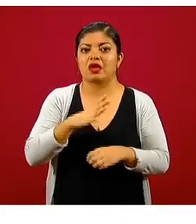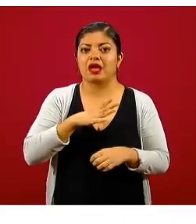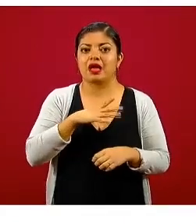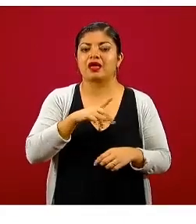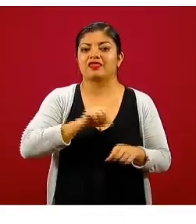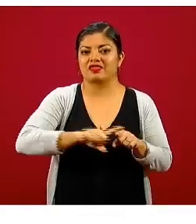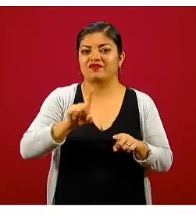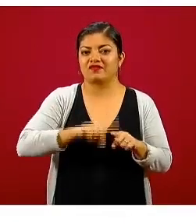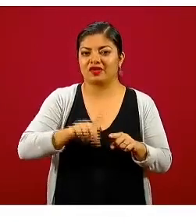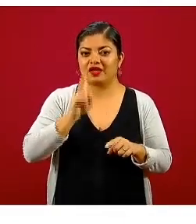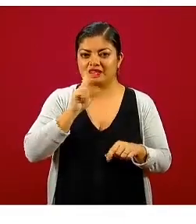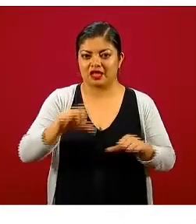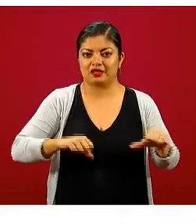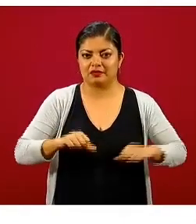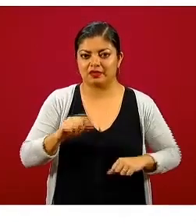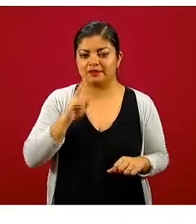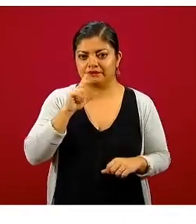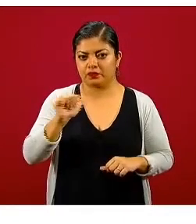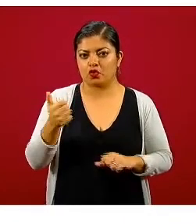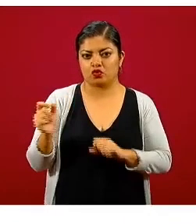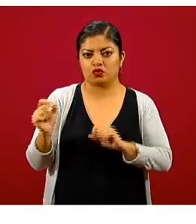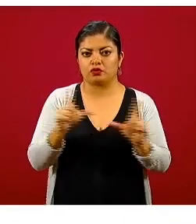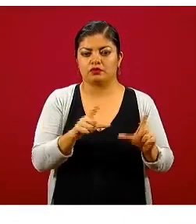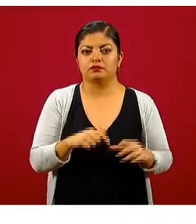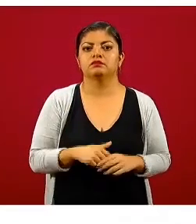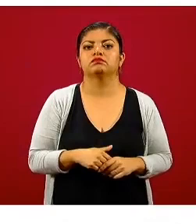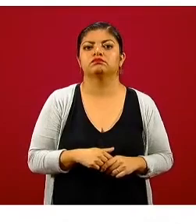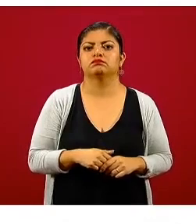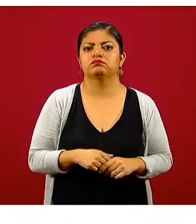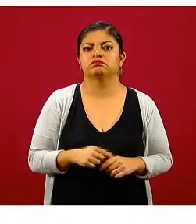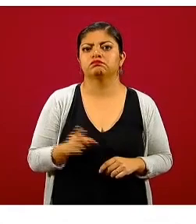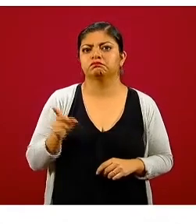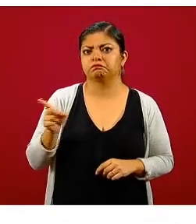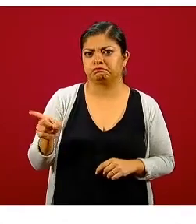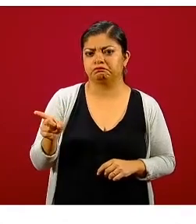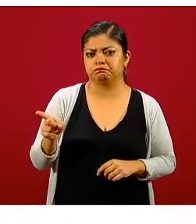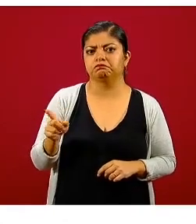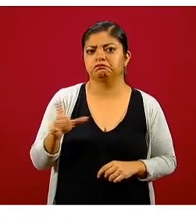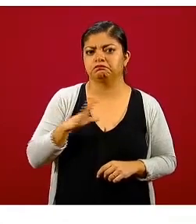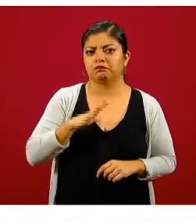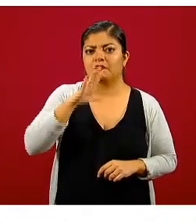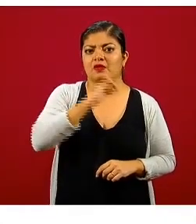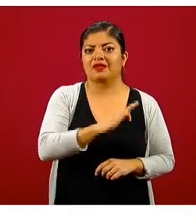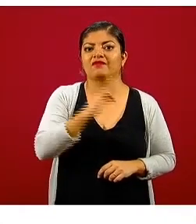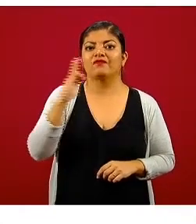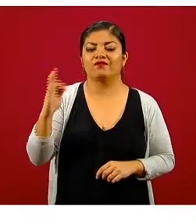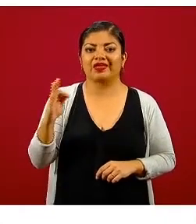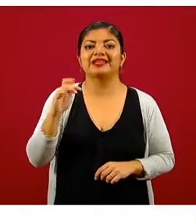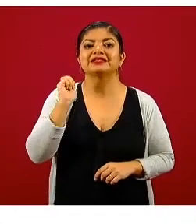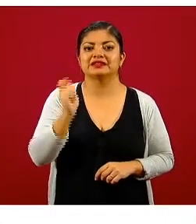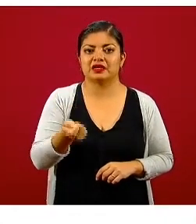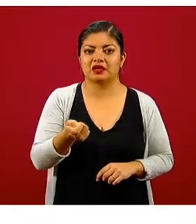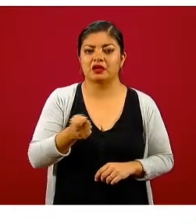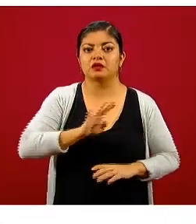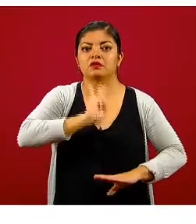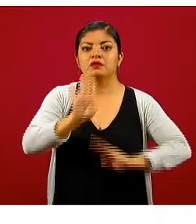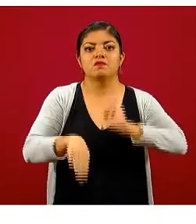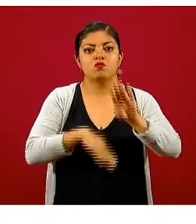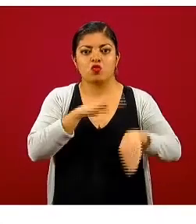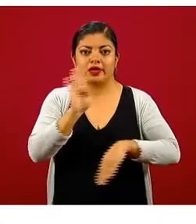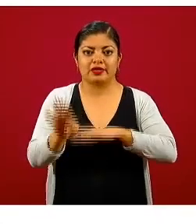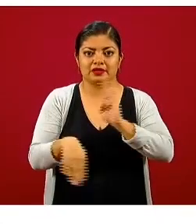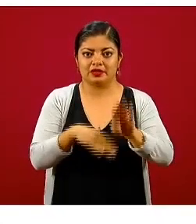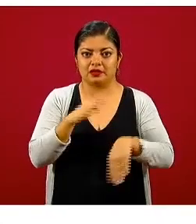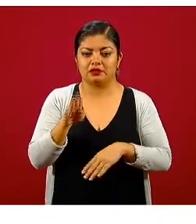actividad. Si vemos la siguiente diapositiva, es la diapositiva donde se distribuyen por fecha de defunción